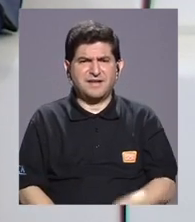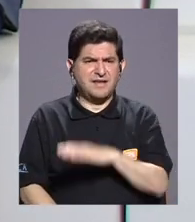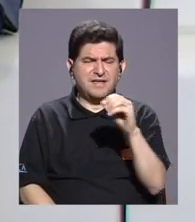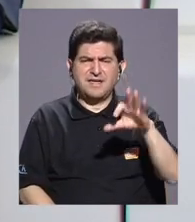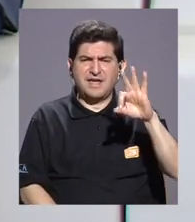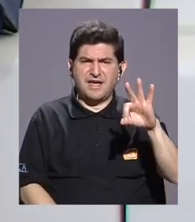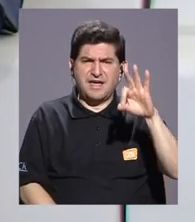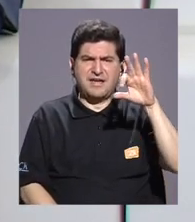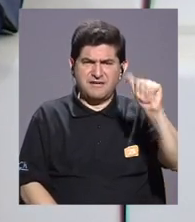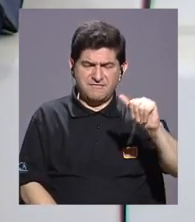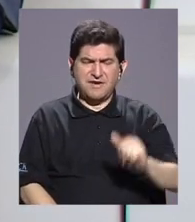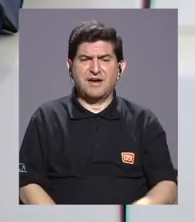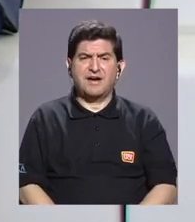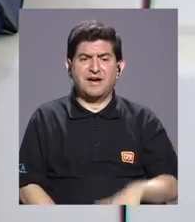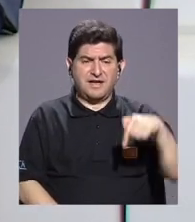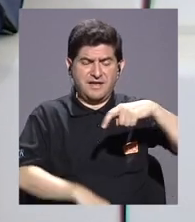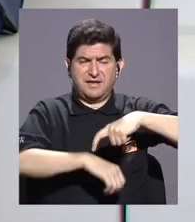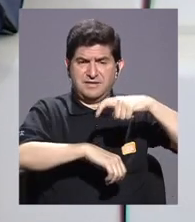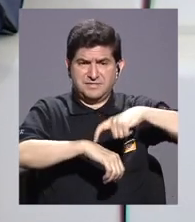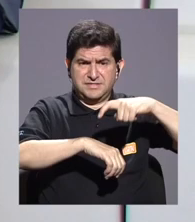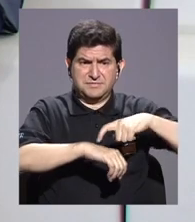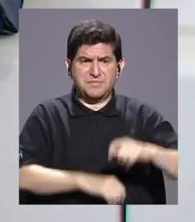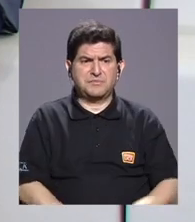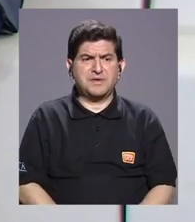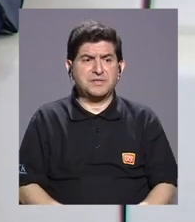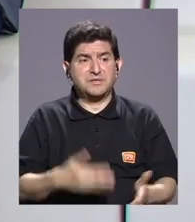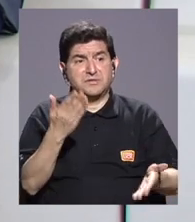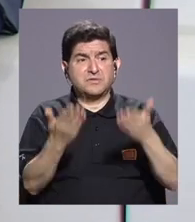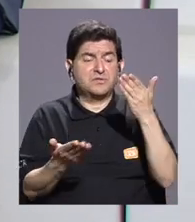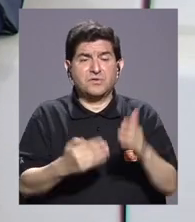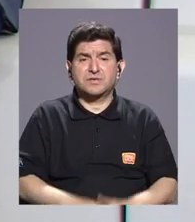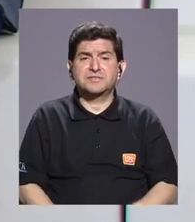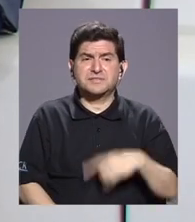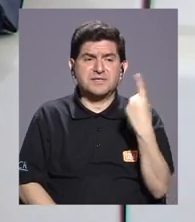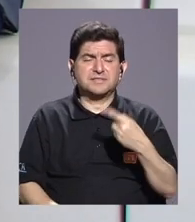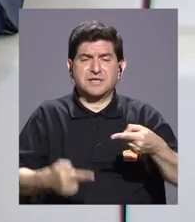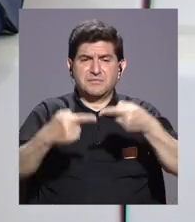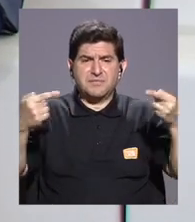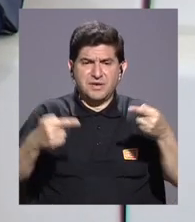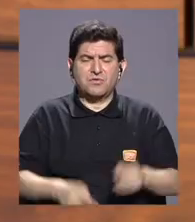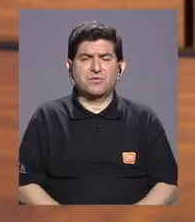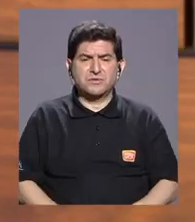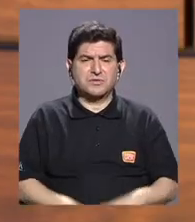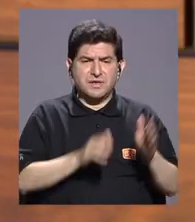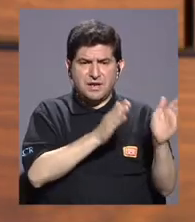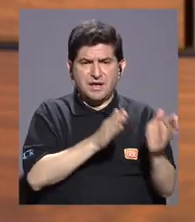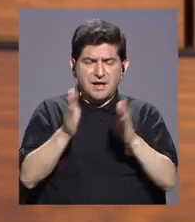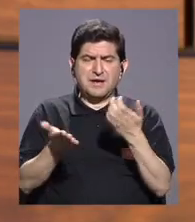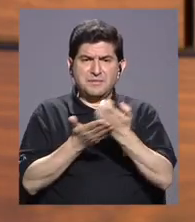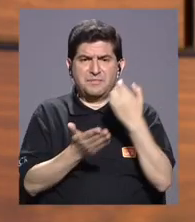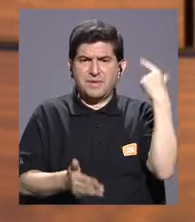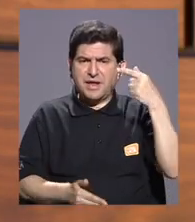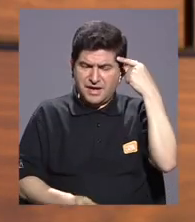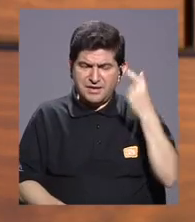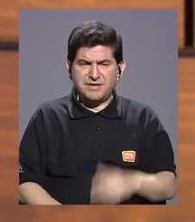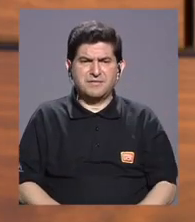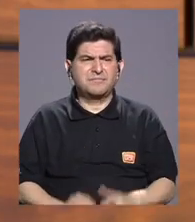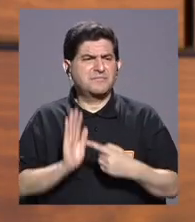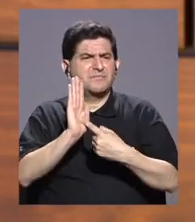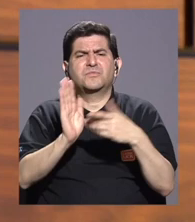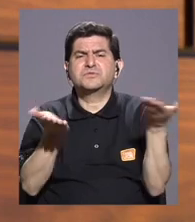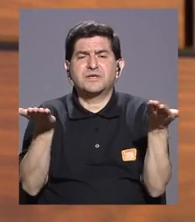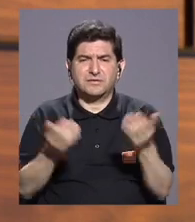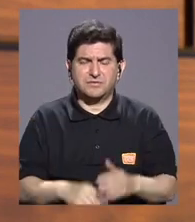apretar el Frente Amplio que se ha distinguido en este momento por, de algún modo, oponerse también a la reforma? Bueno, ayer